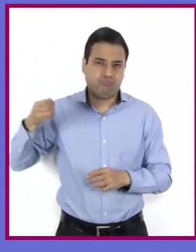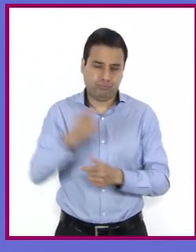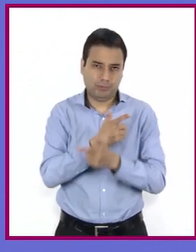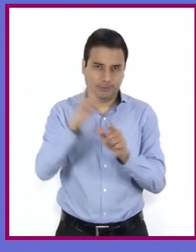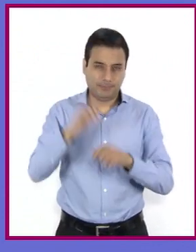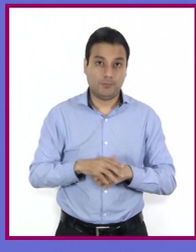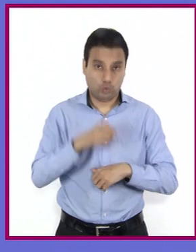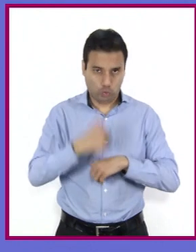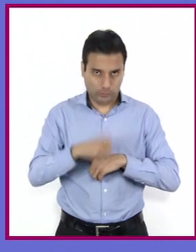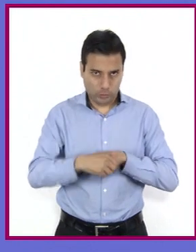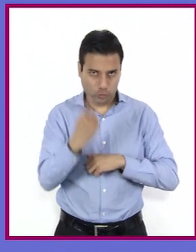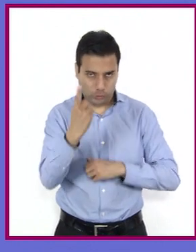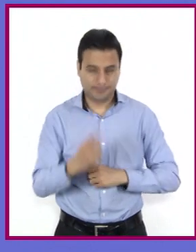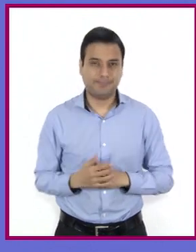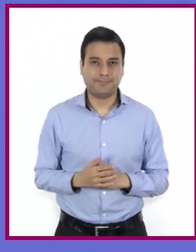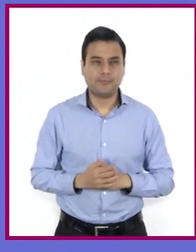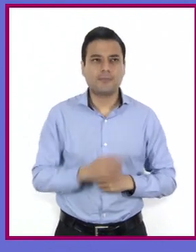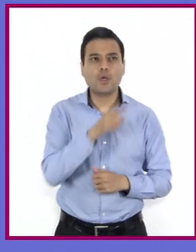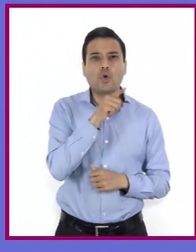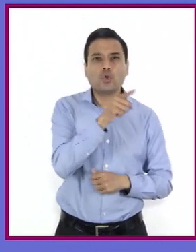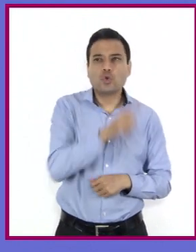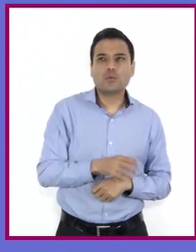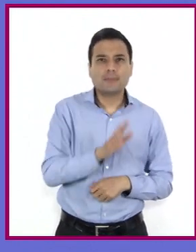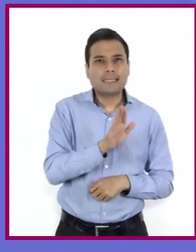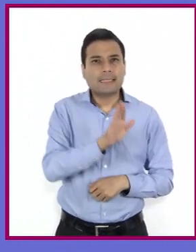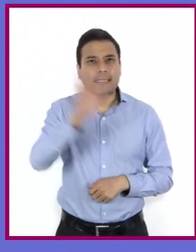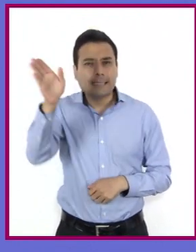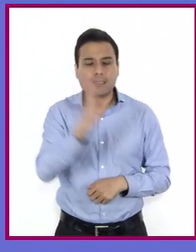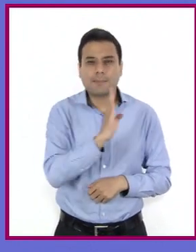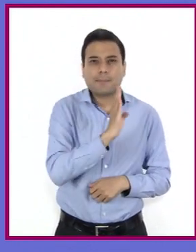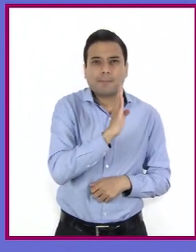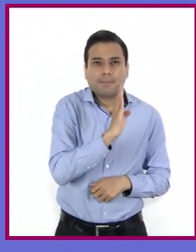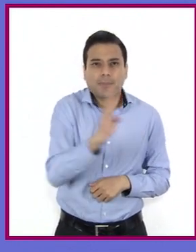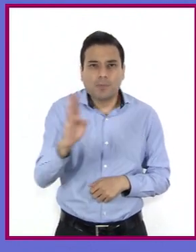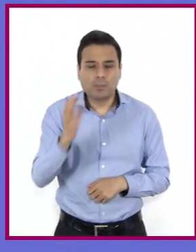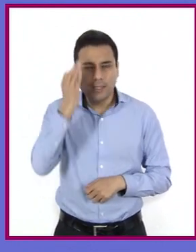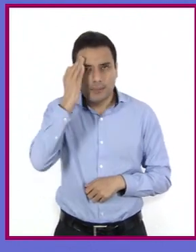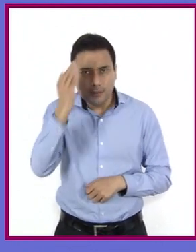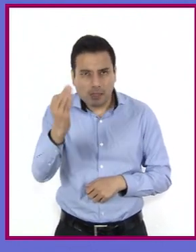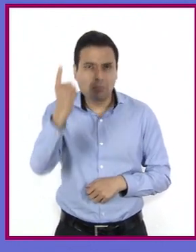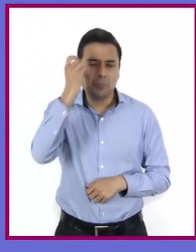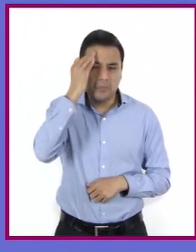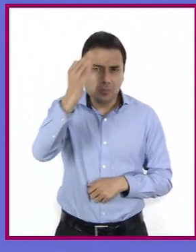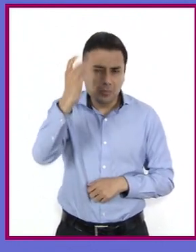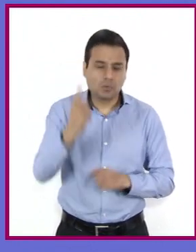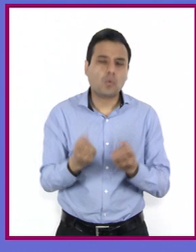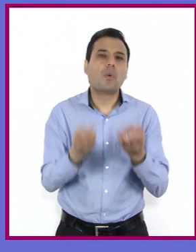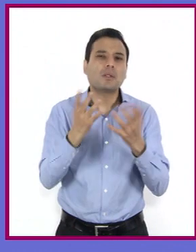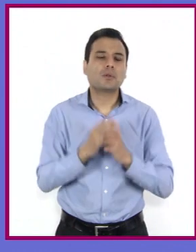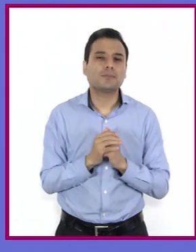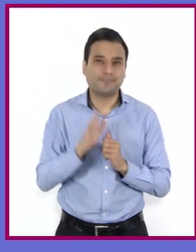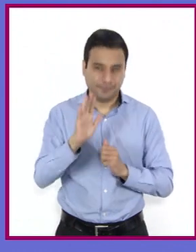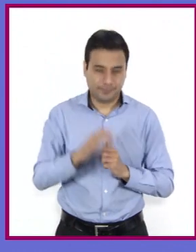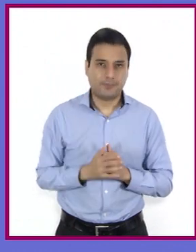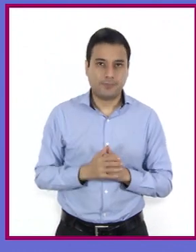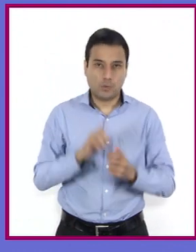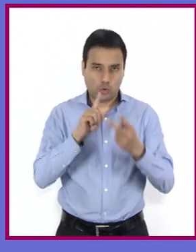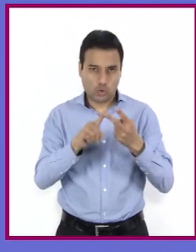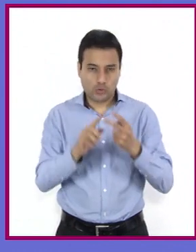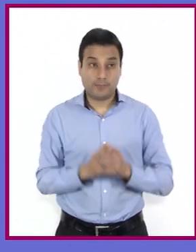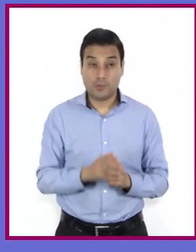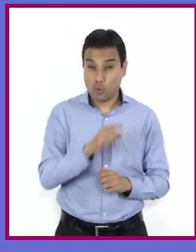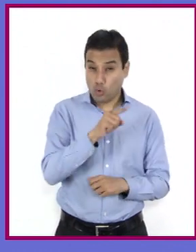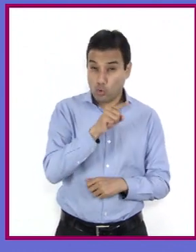Número 1. ¿Con qué frecuencia utilizas la biblioteca escolar? 2. ¿Estabas